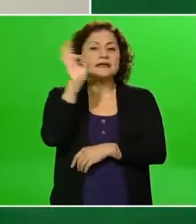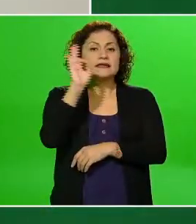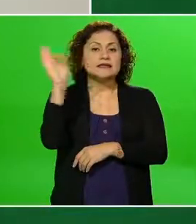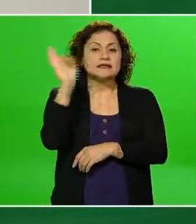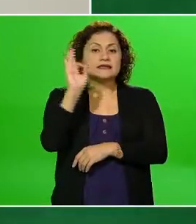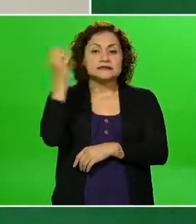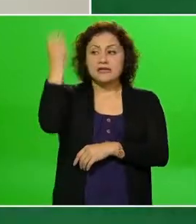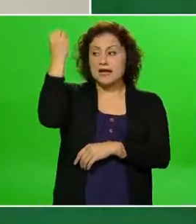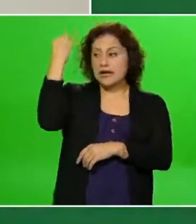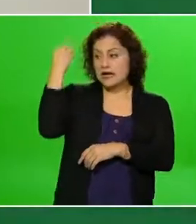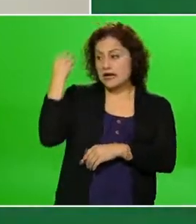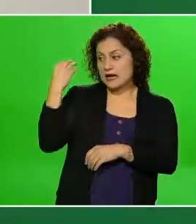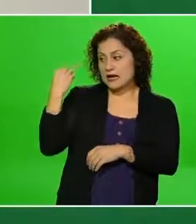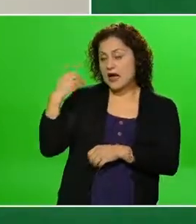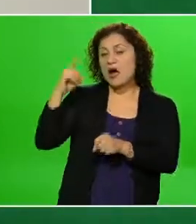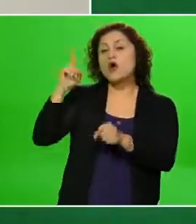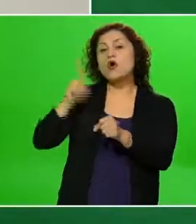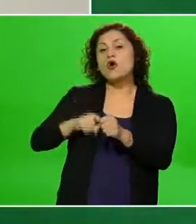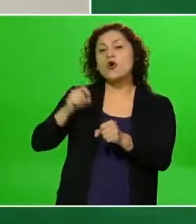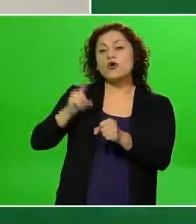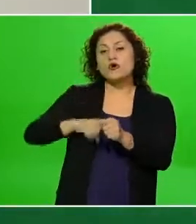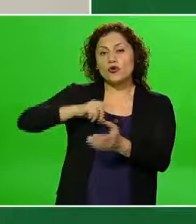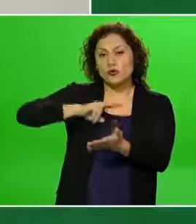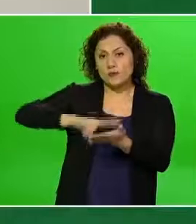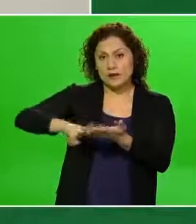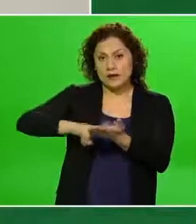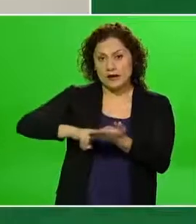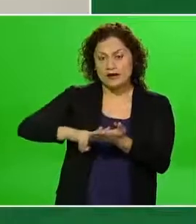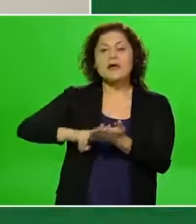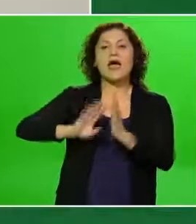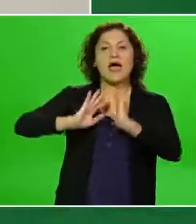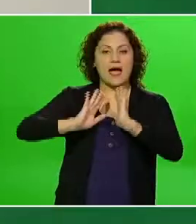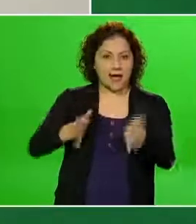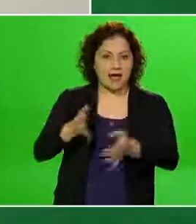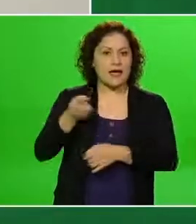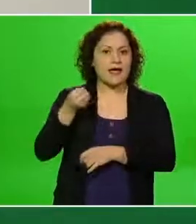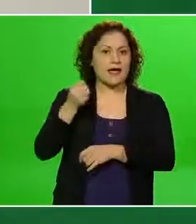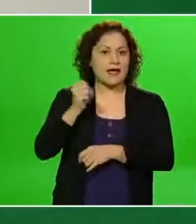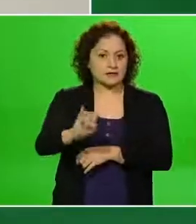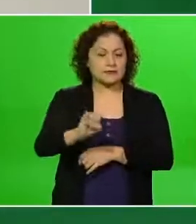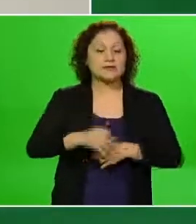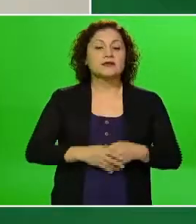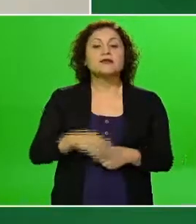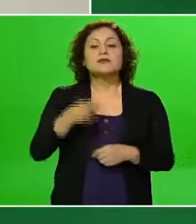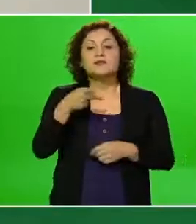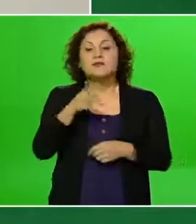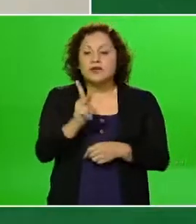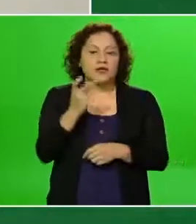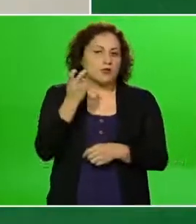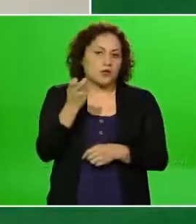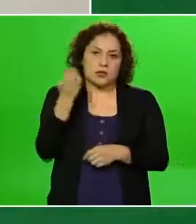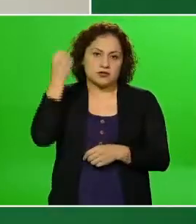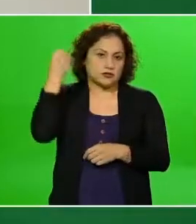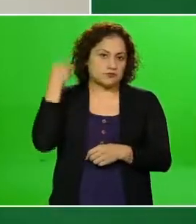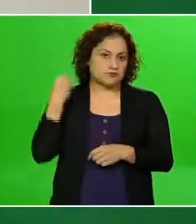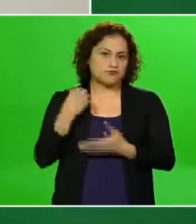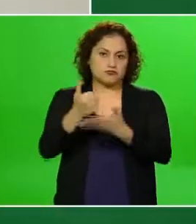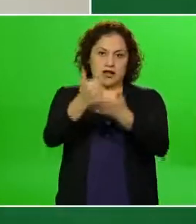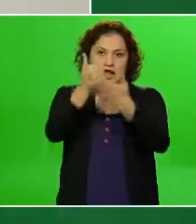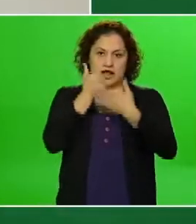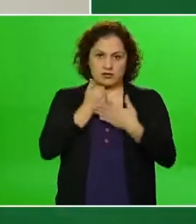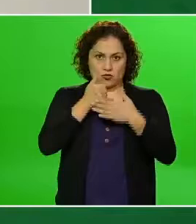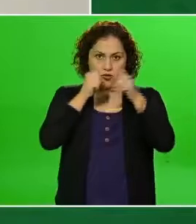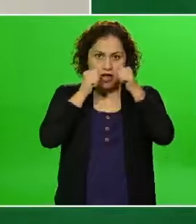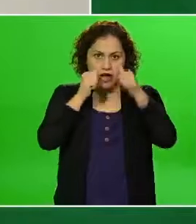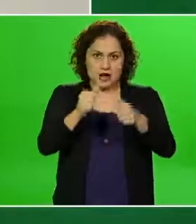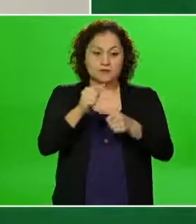el semáforo de riesgo color verde. Obviamente este es un elemento de seguridad. El segundo elemento de